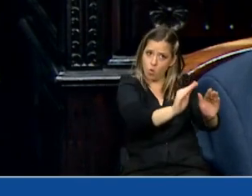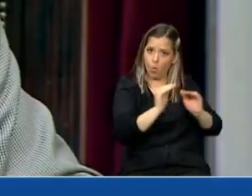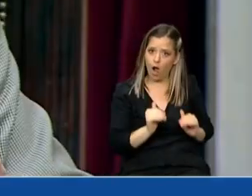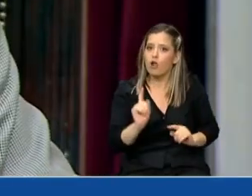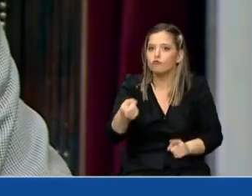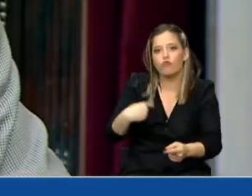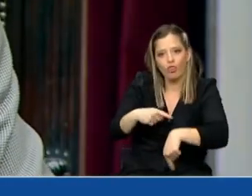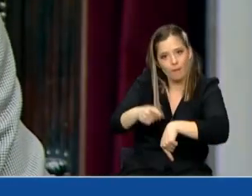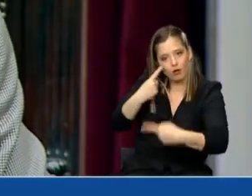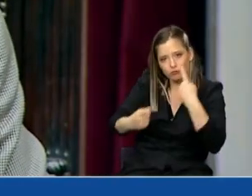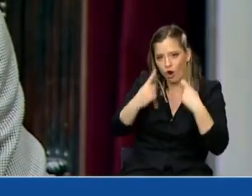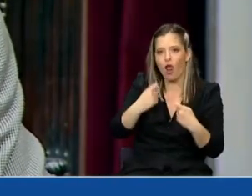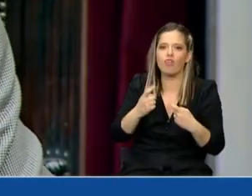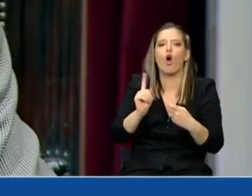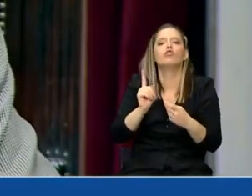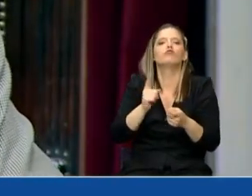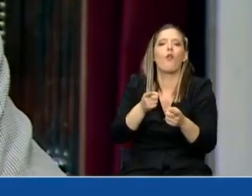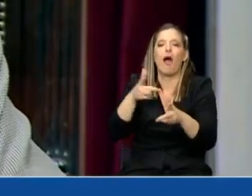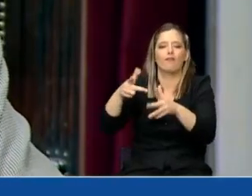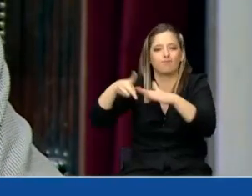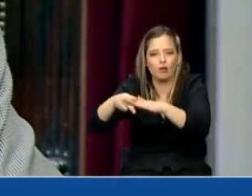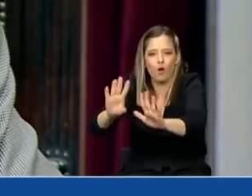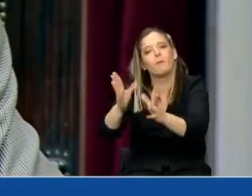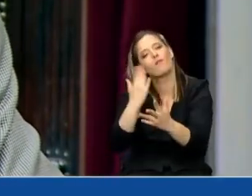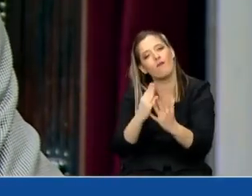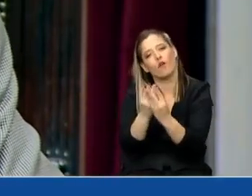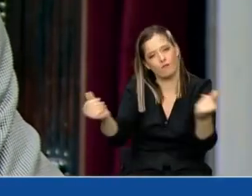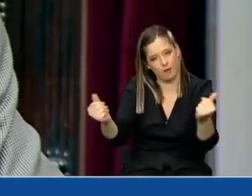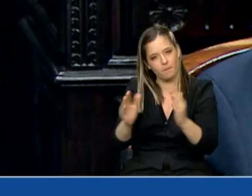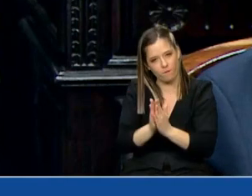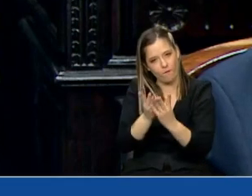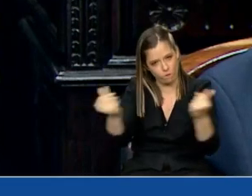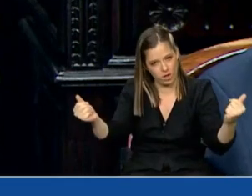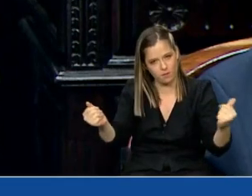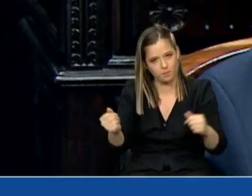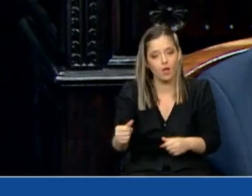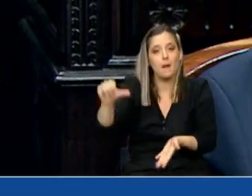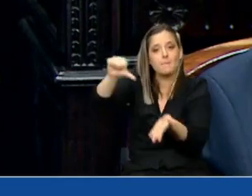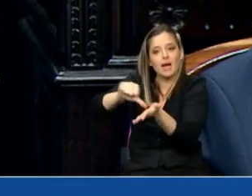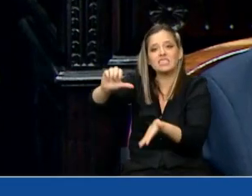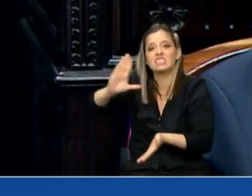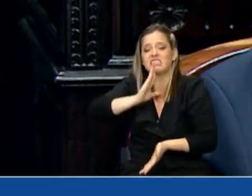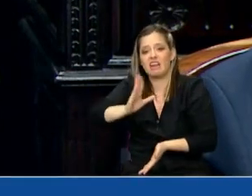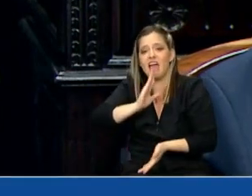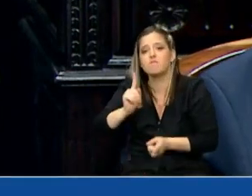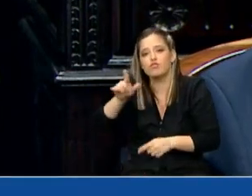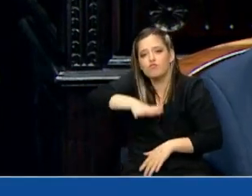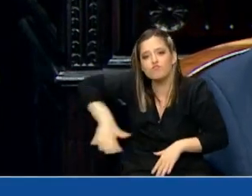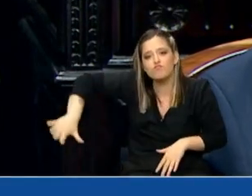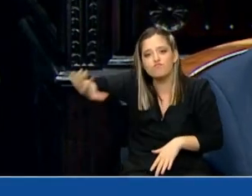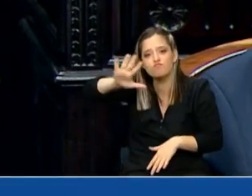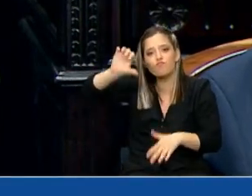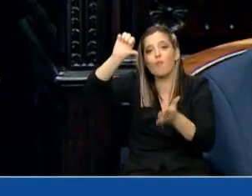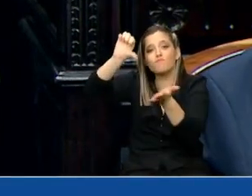Estoy controlando el tiempo, no estoy pisoteando nada. Termine, por favor, diputada. Israel es en Medio Oriente el